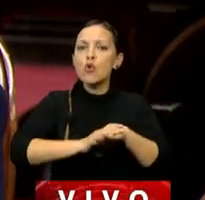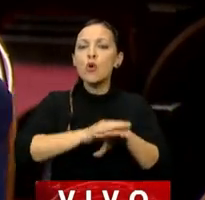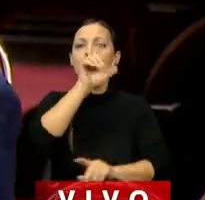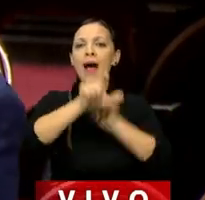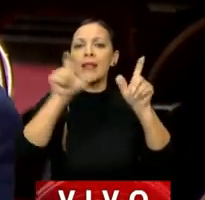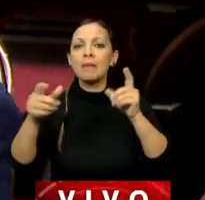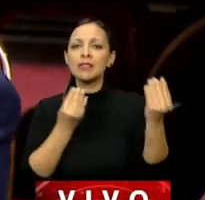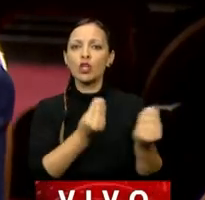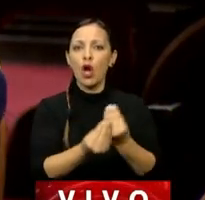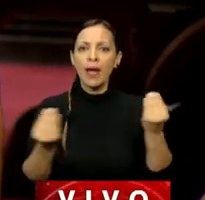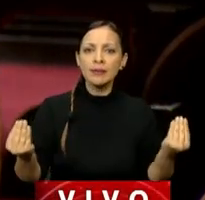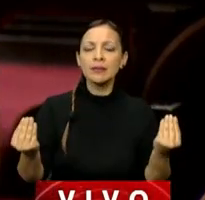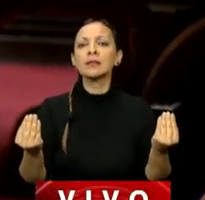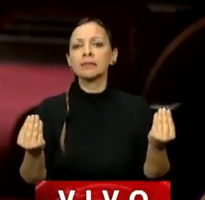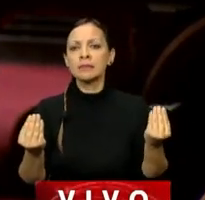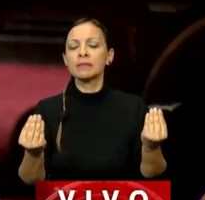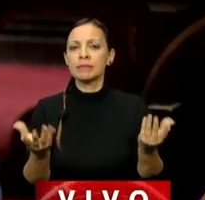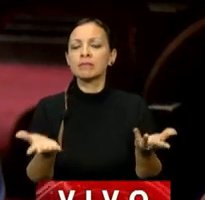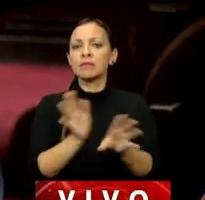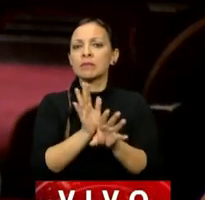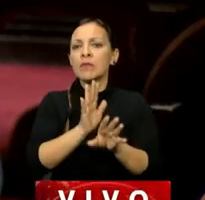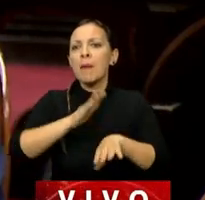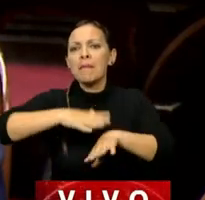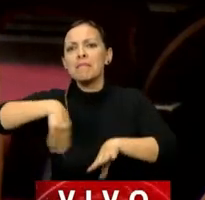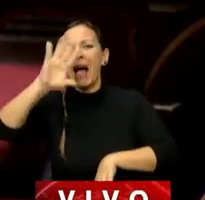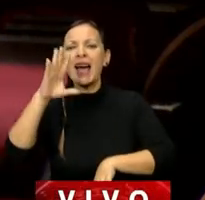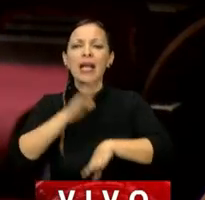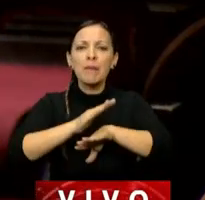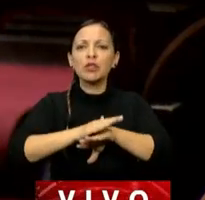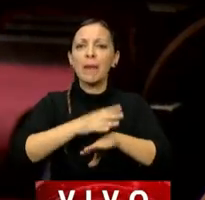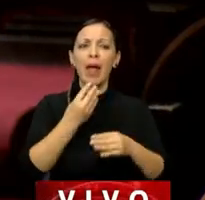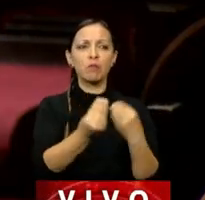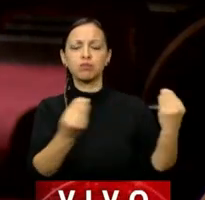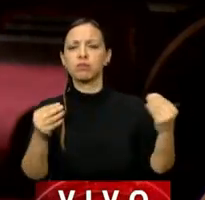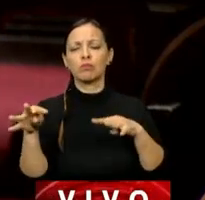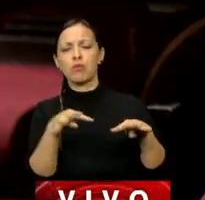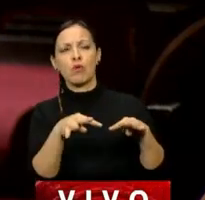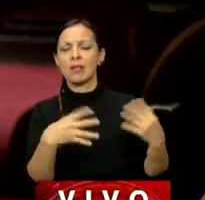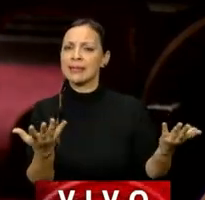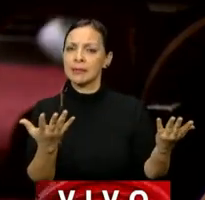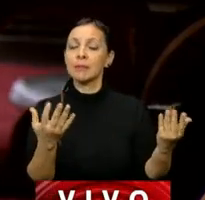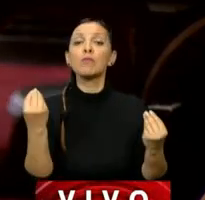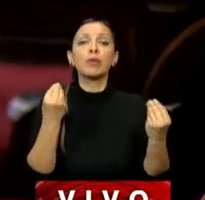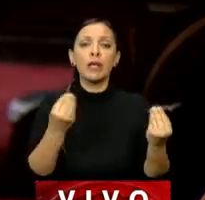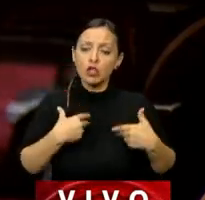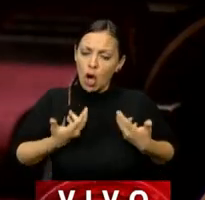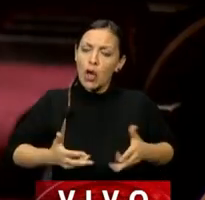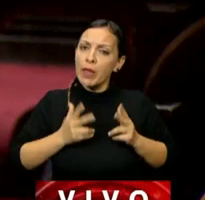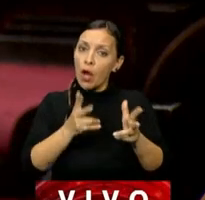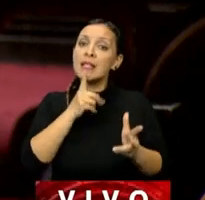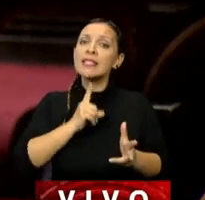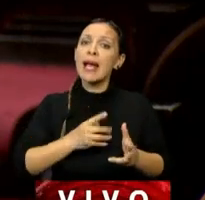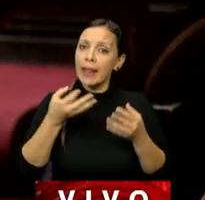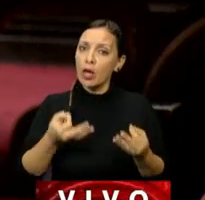ocupan los lugares de mayor responsabilidad pública tenemos un presidente lo dio con sobriedad yo